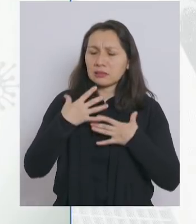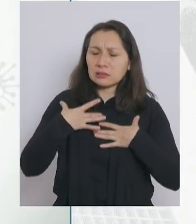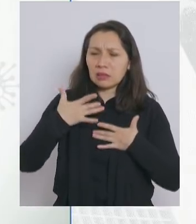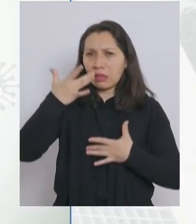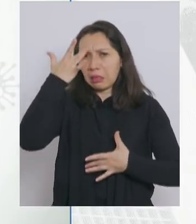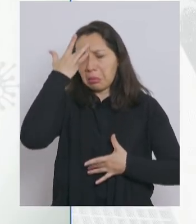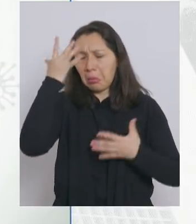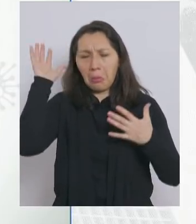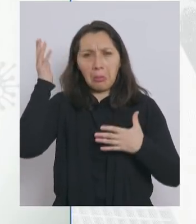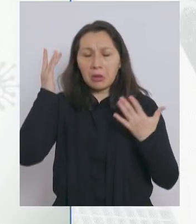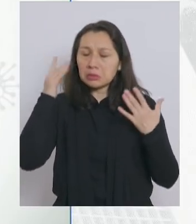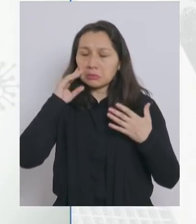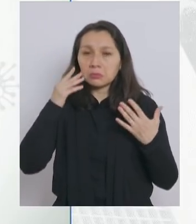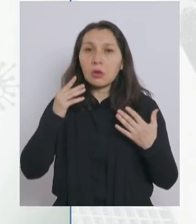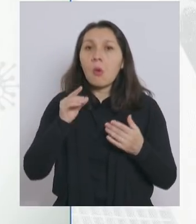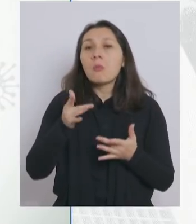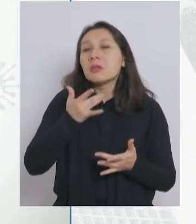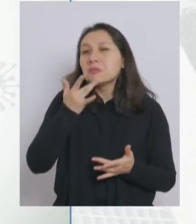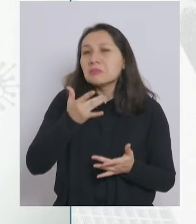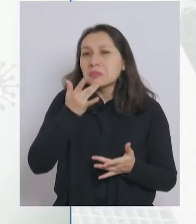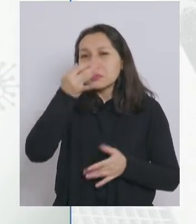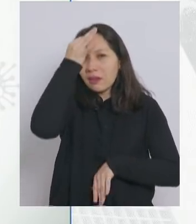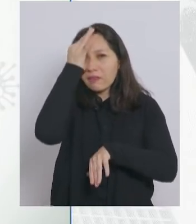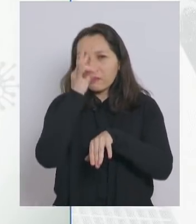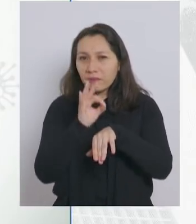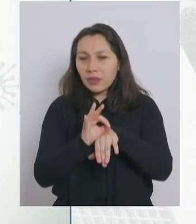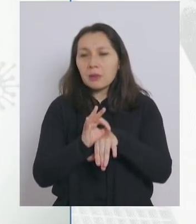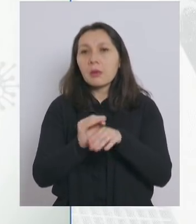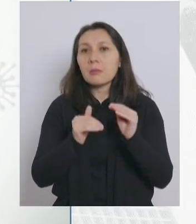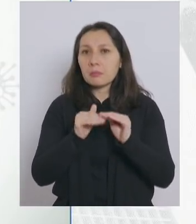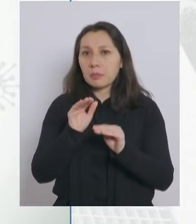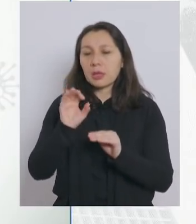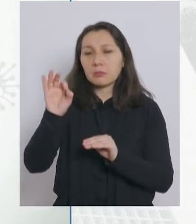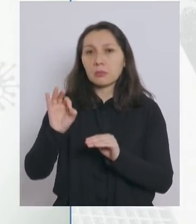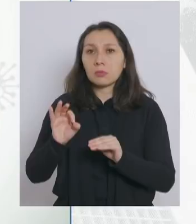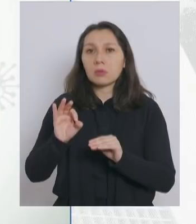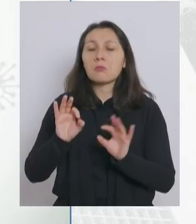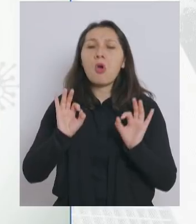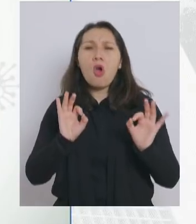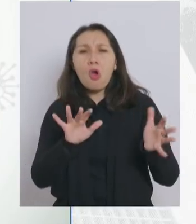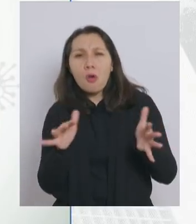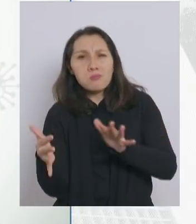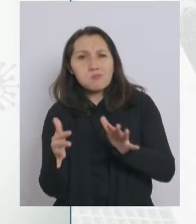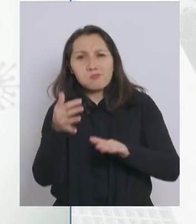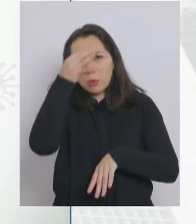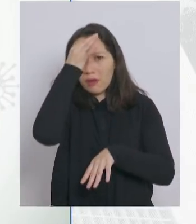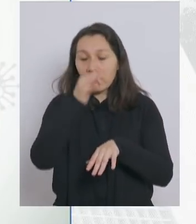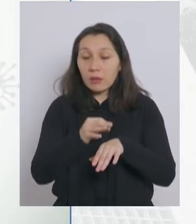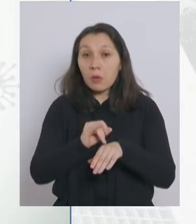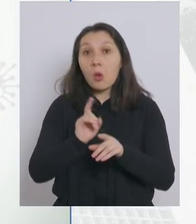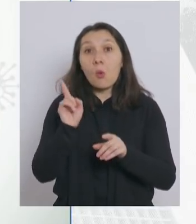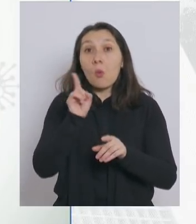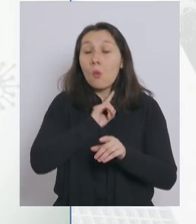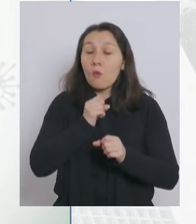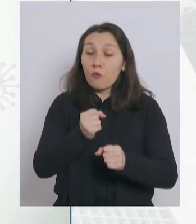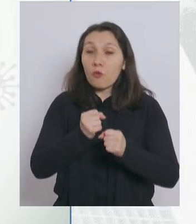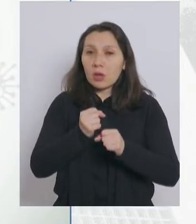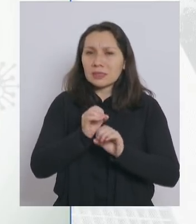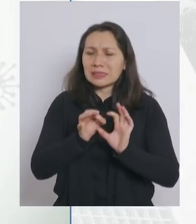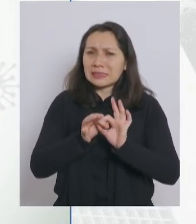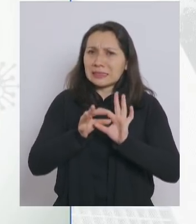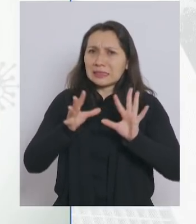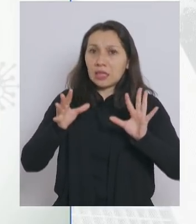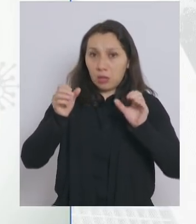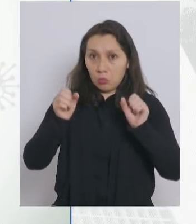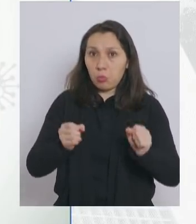asintomática, una enfermedad leve con un mayor porcentaje, una enfermedad moderada, hasta una enfermedad severa o lamentablemente